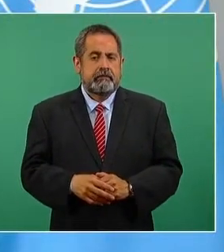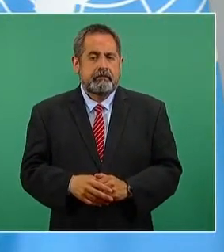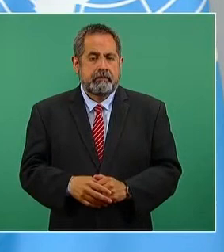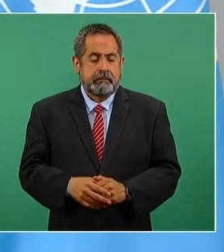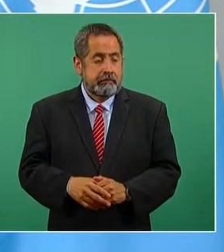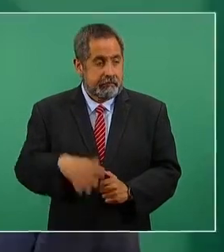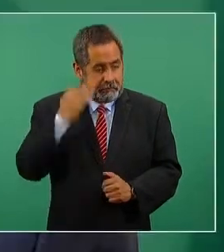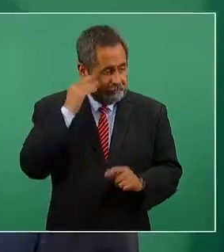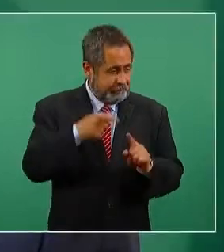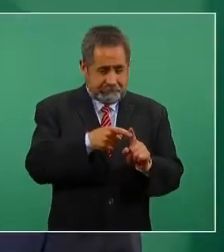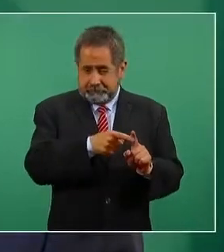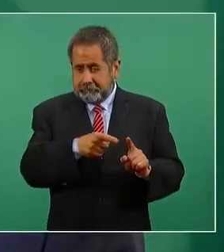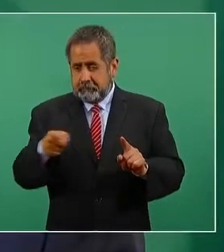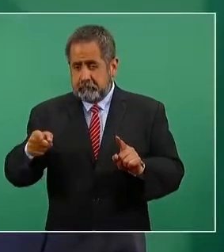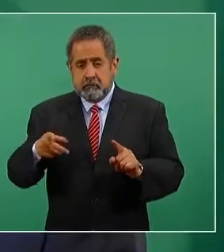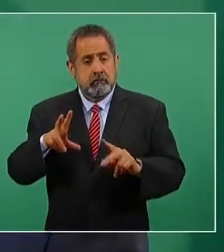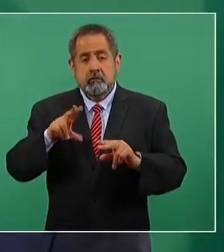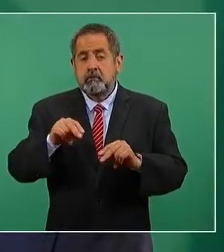1994. Durante